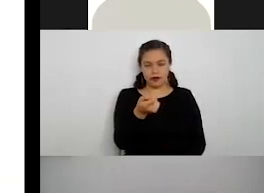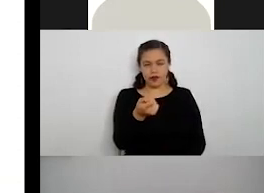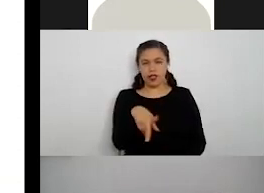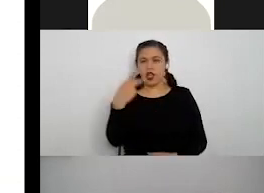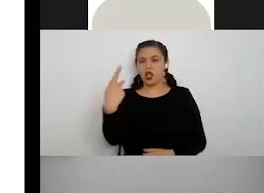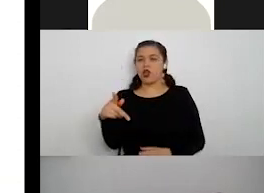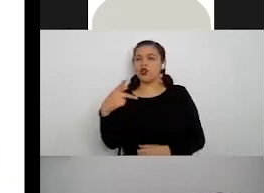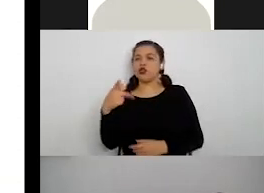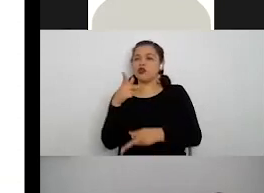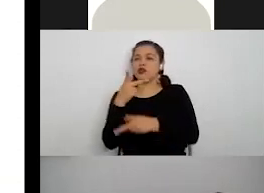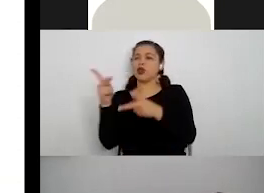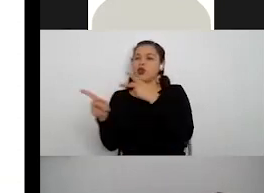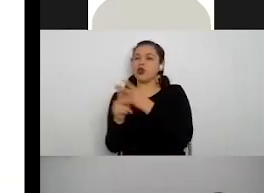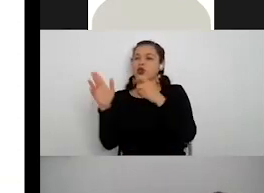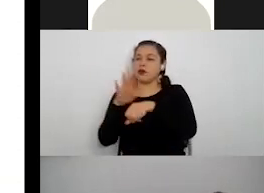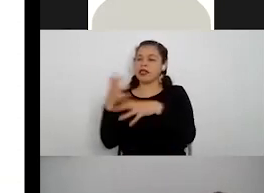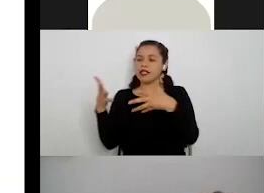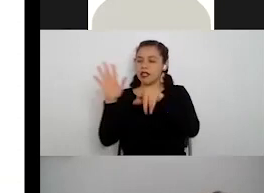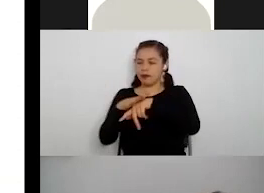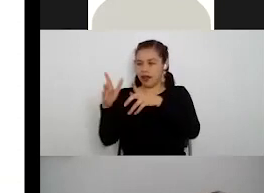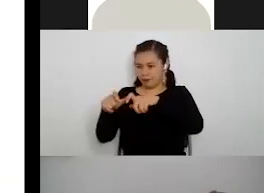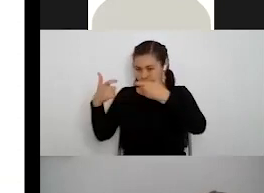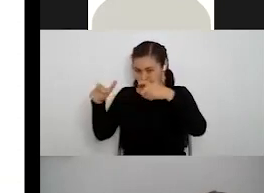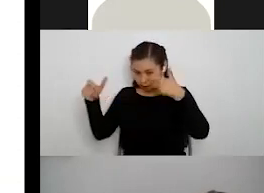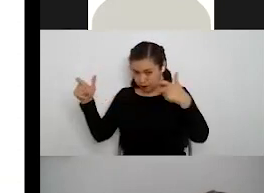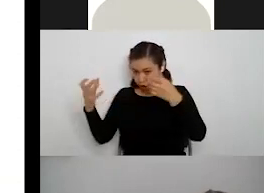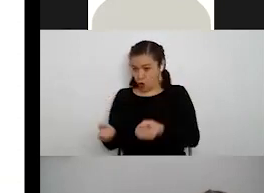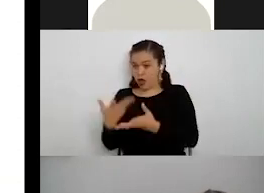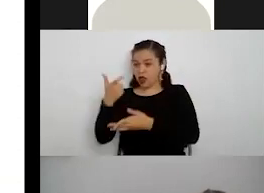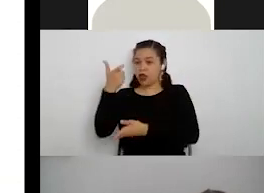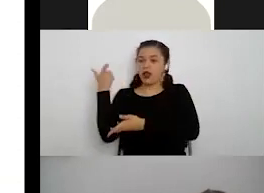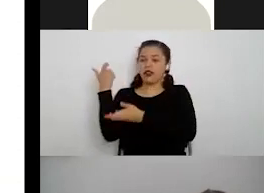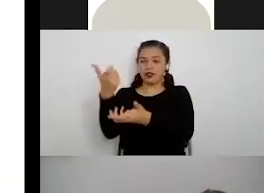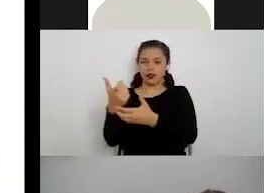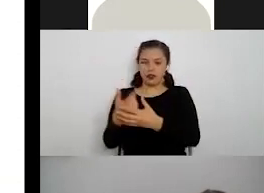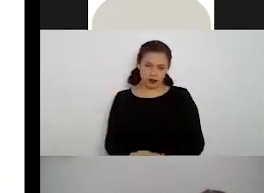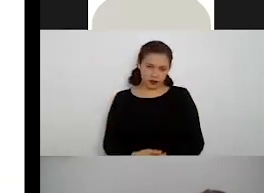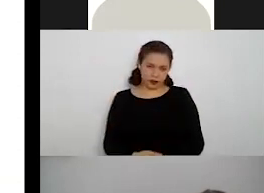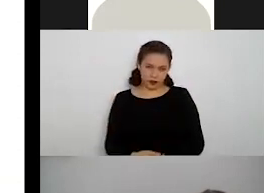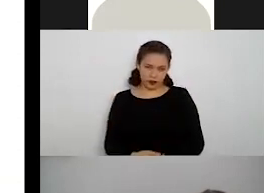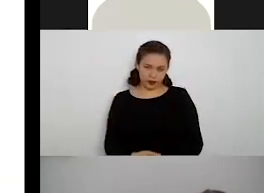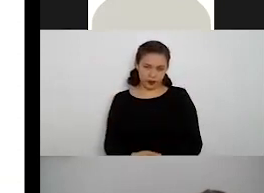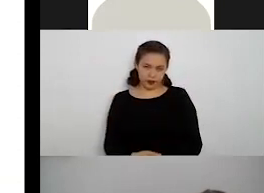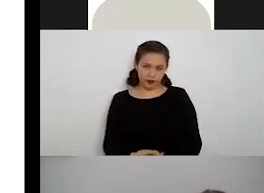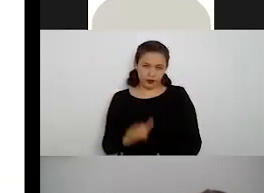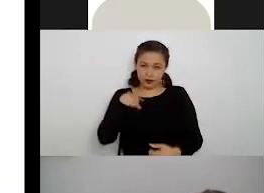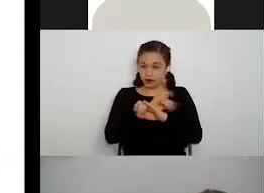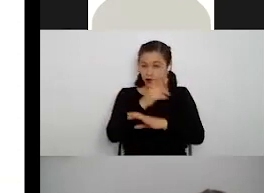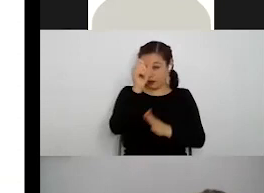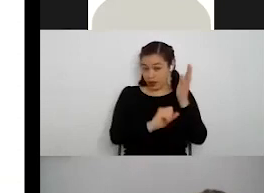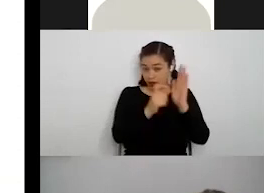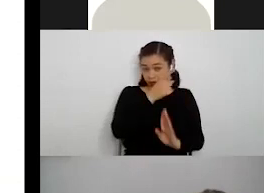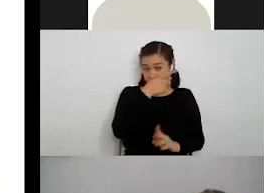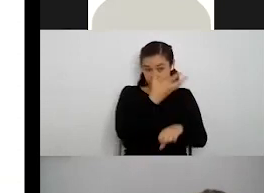plantas productivas. En términos coloquiales lo podríamos definir como así. Y los datos que yo he visto mensuales de Estados